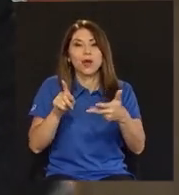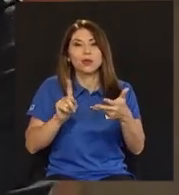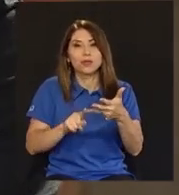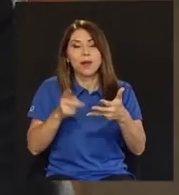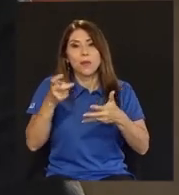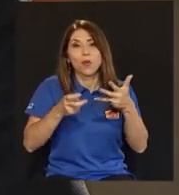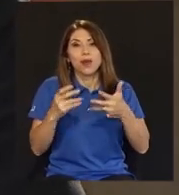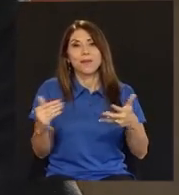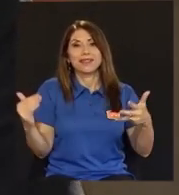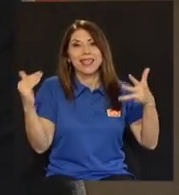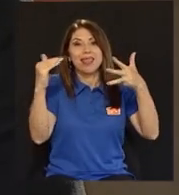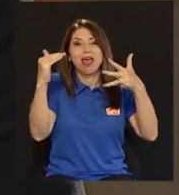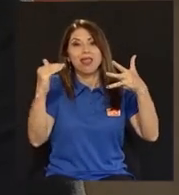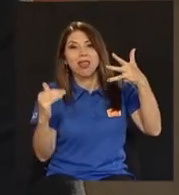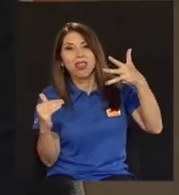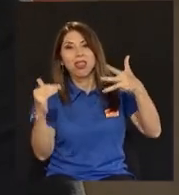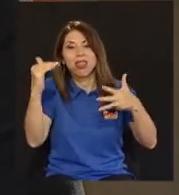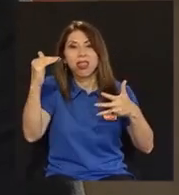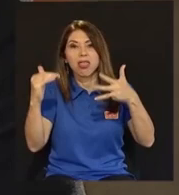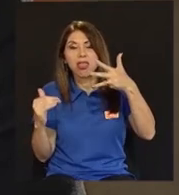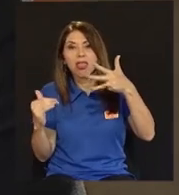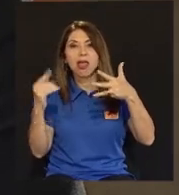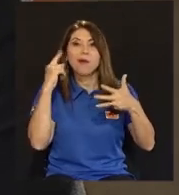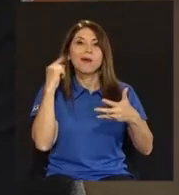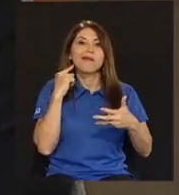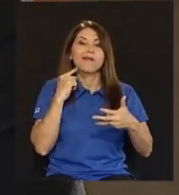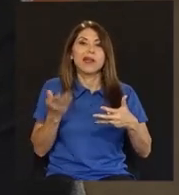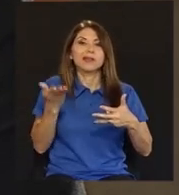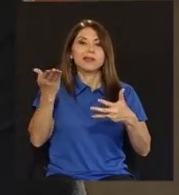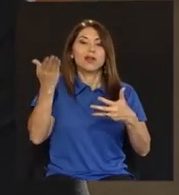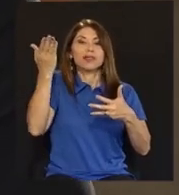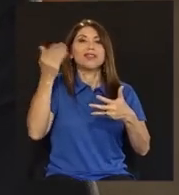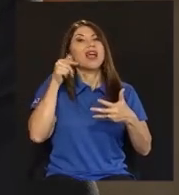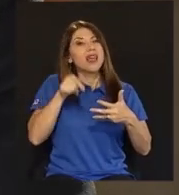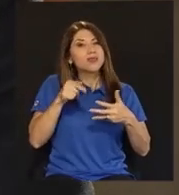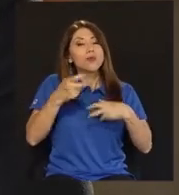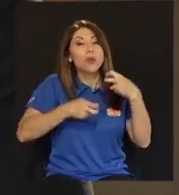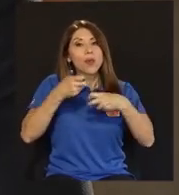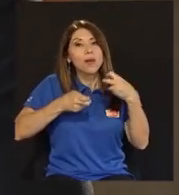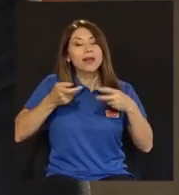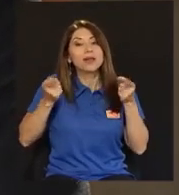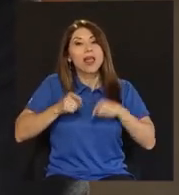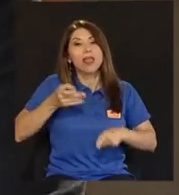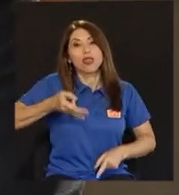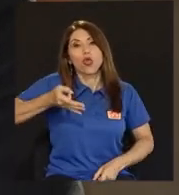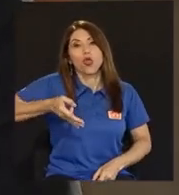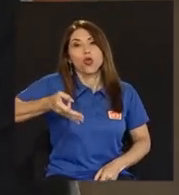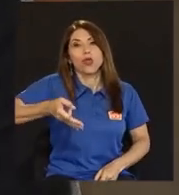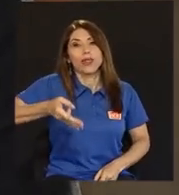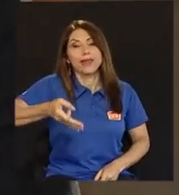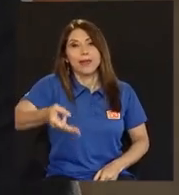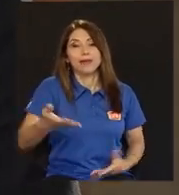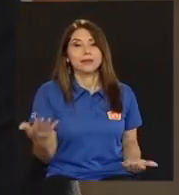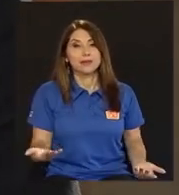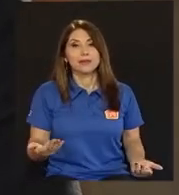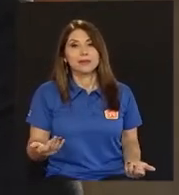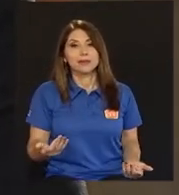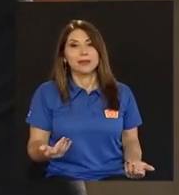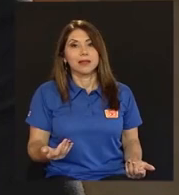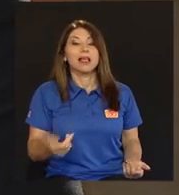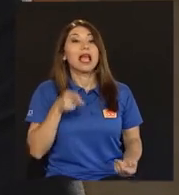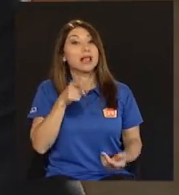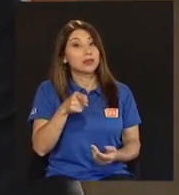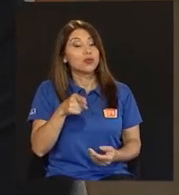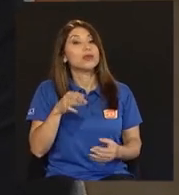equidad causados por inflaciones altas, etcétera, son problemas de todos los días y no hay nada más cercano a, digamos, a la